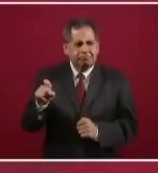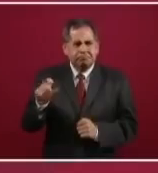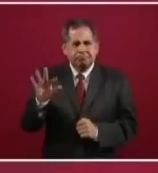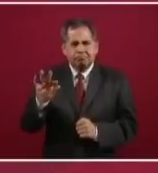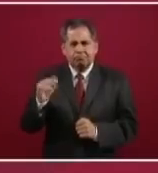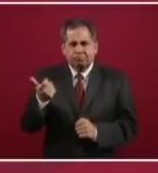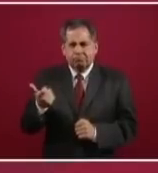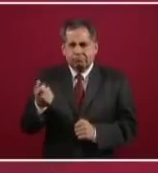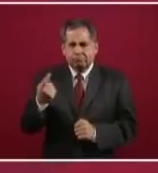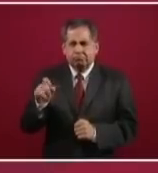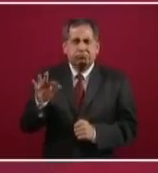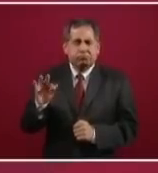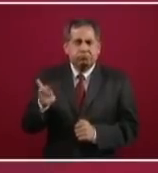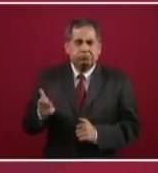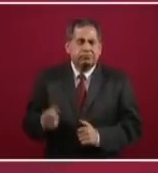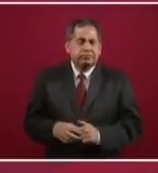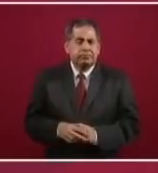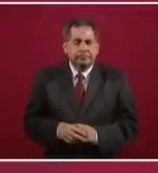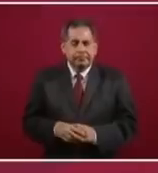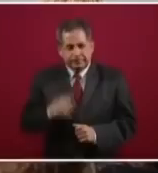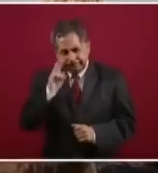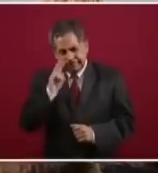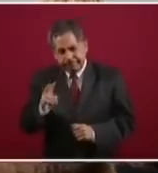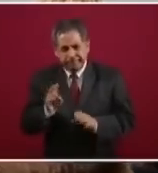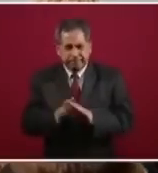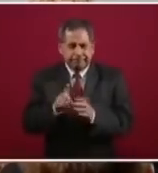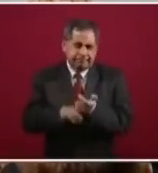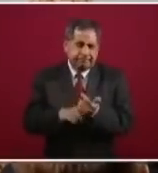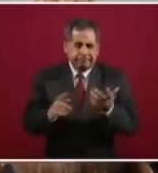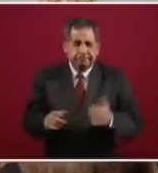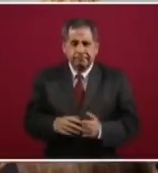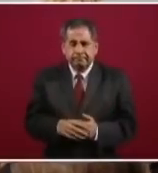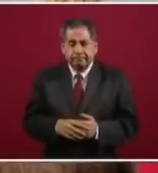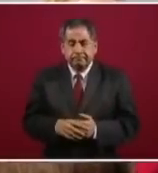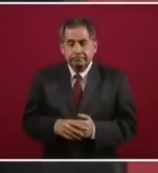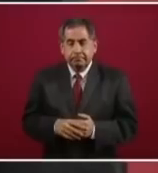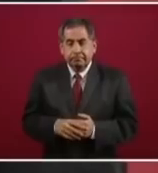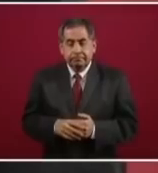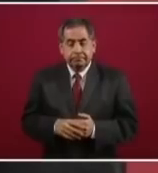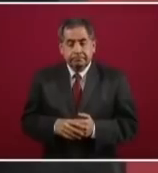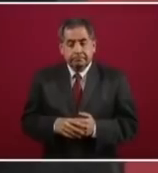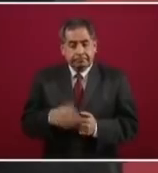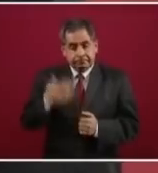140 pesos. Ya ven cómo son los que se dedican a